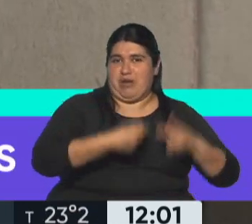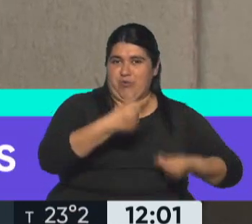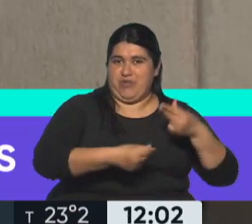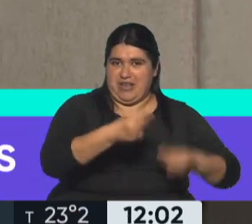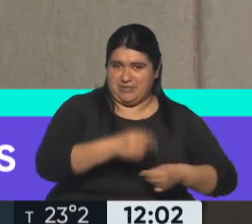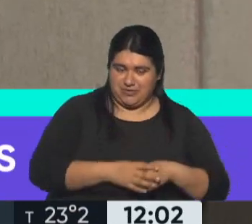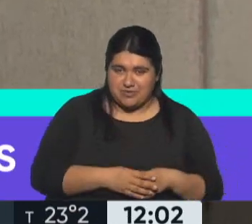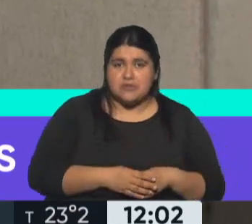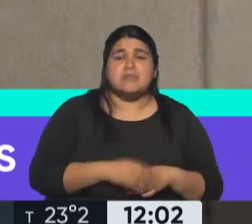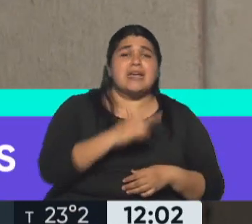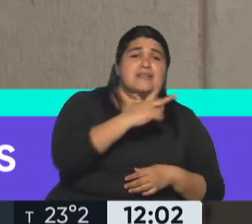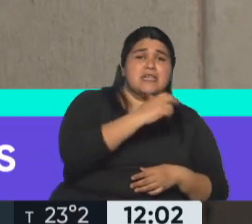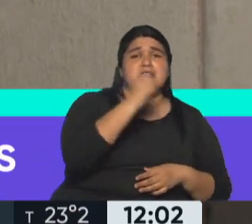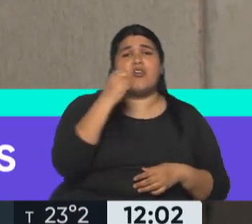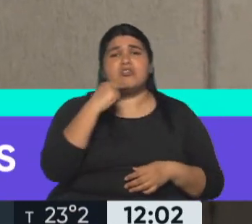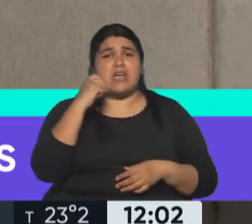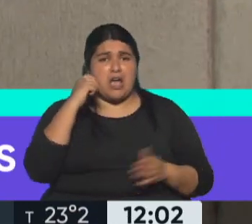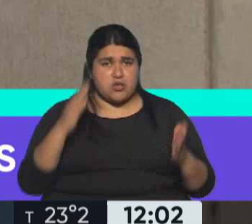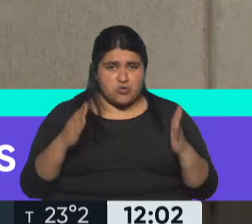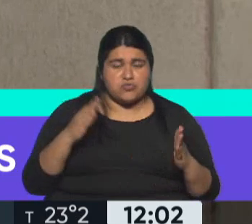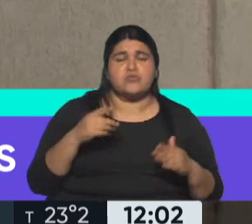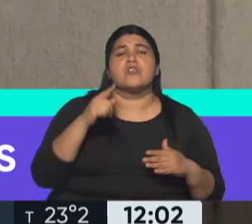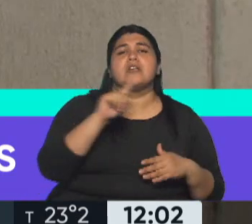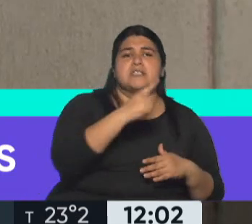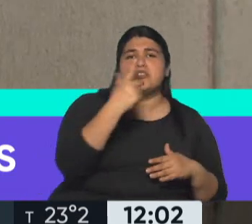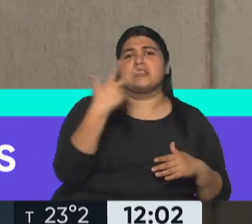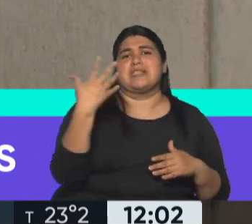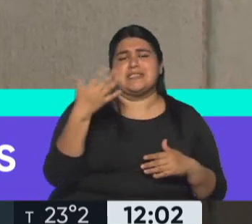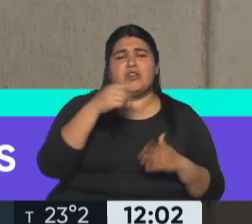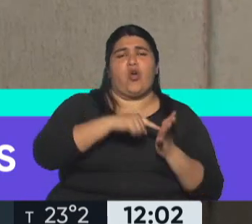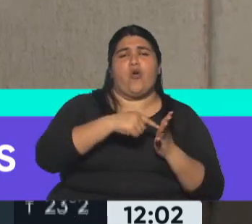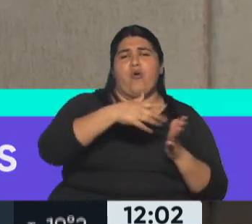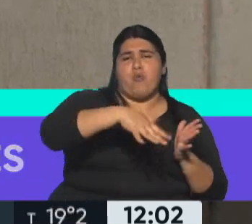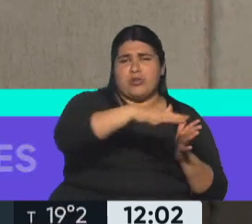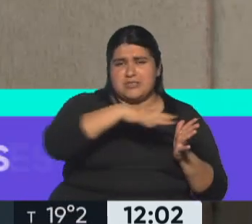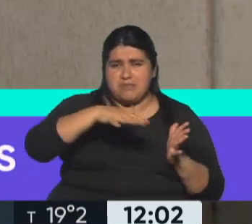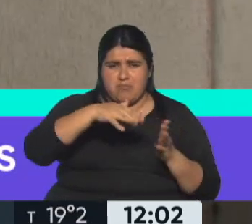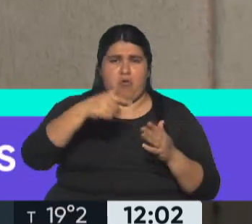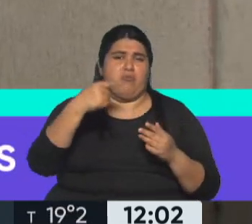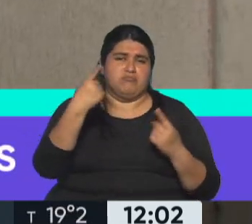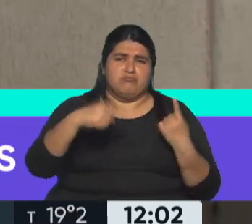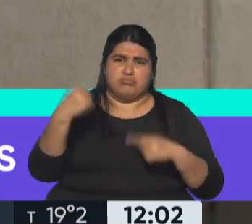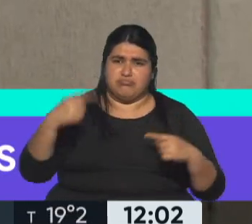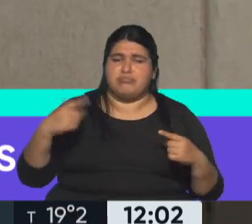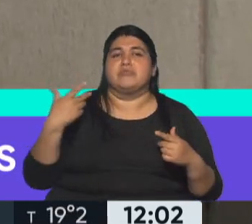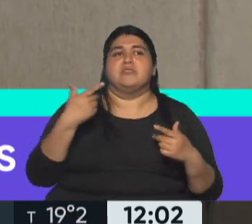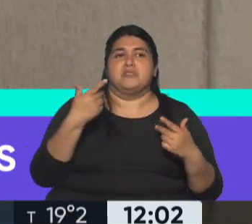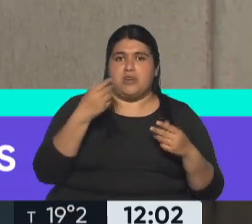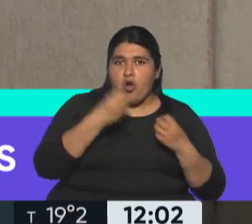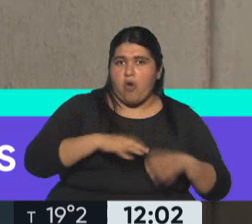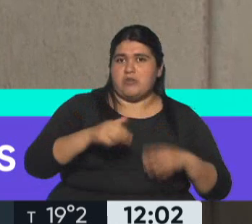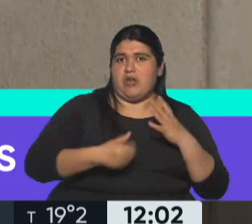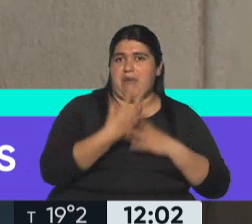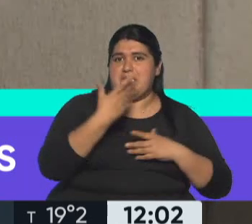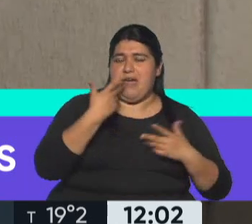decían, de entre 3 y 11 años. 135 municipios bonaerenses ya empezaron a vacunar desde la